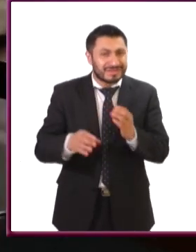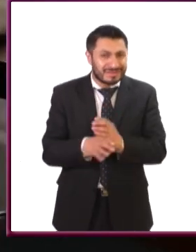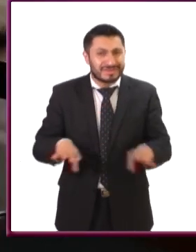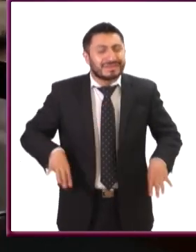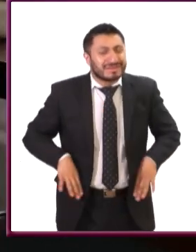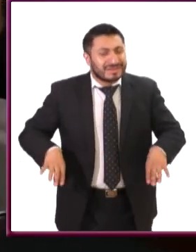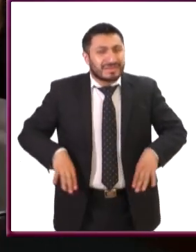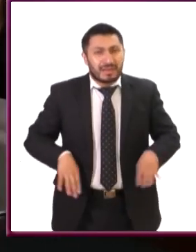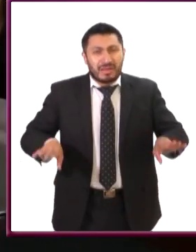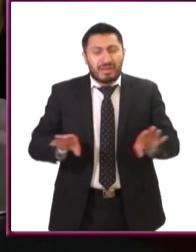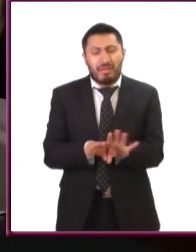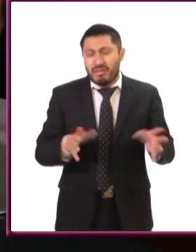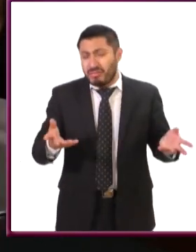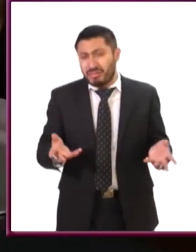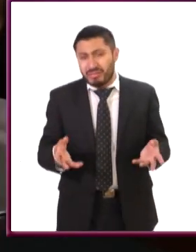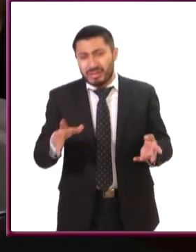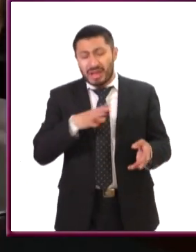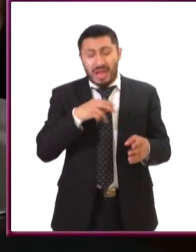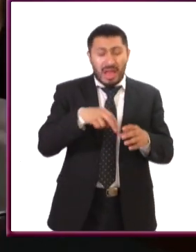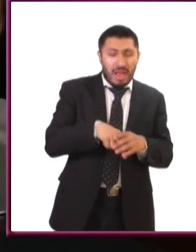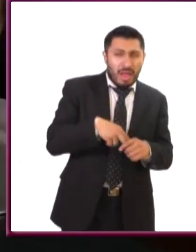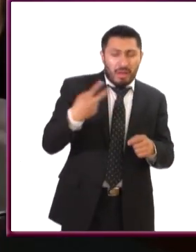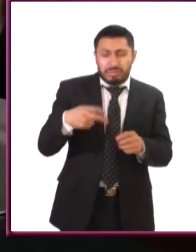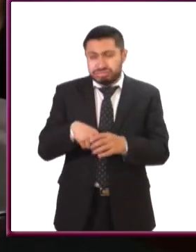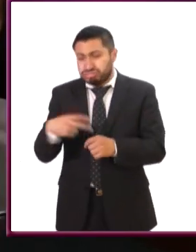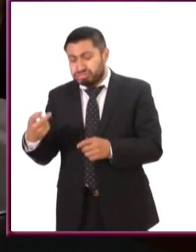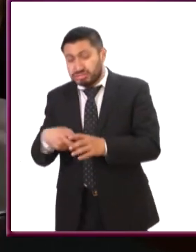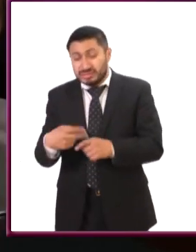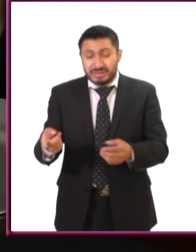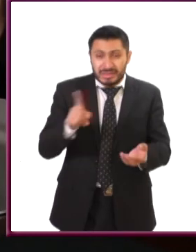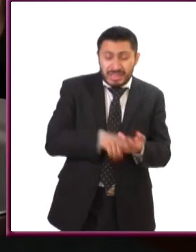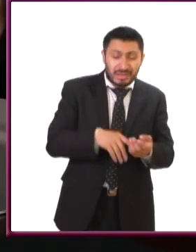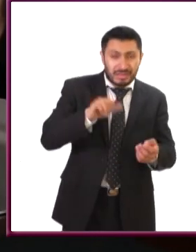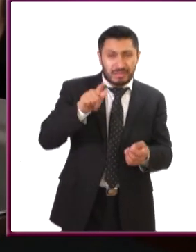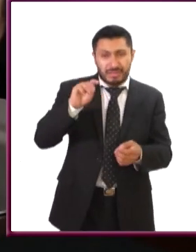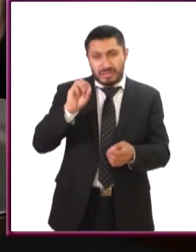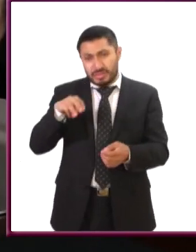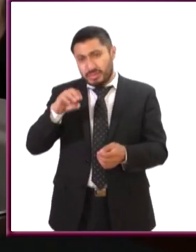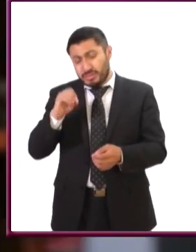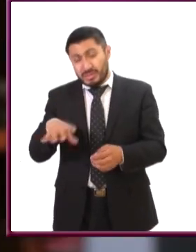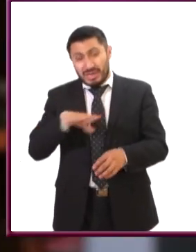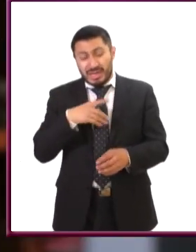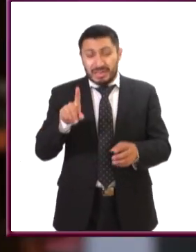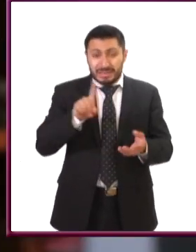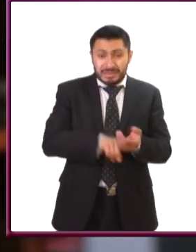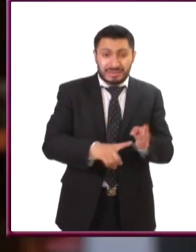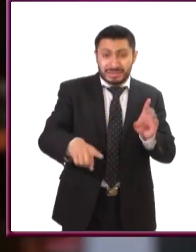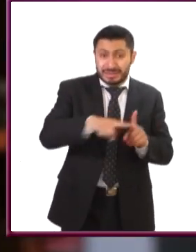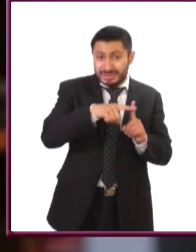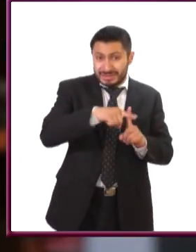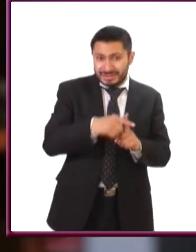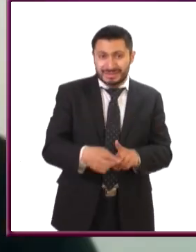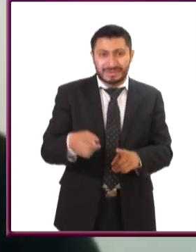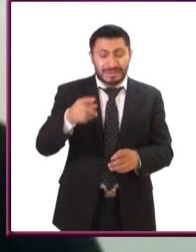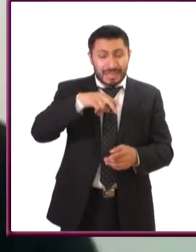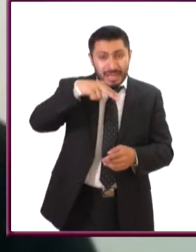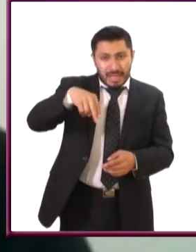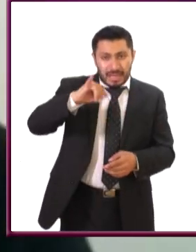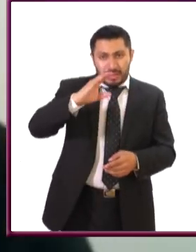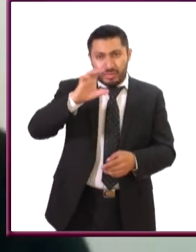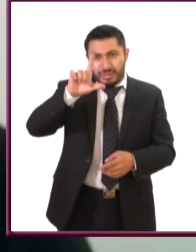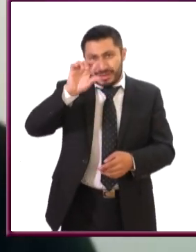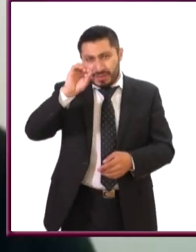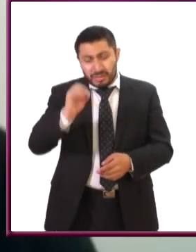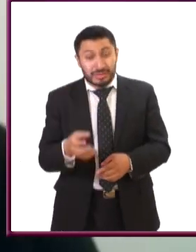parte de las partículas pasaban como si nada. Es decir, hay espacios muy grandes dentro del átomo y la carga positiva está concentrada en un